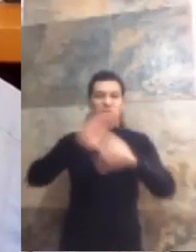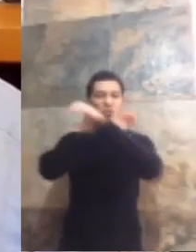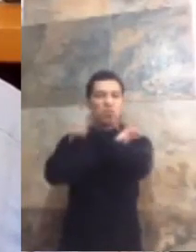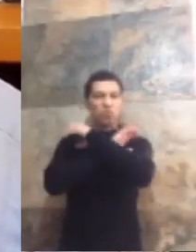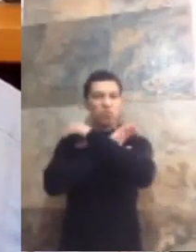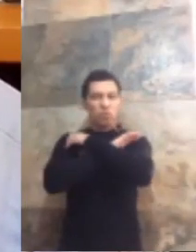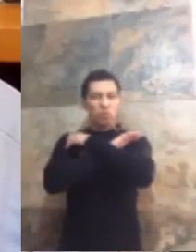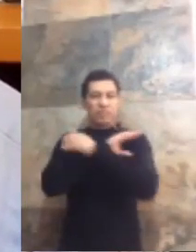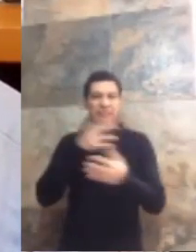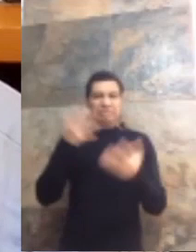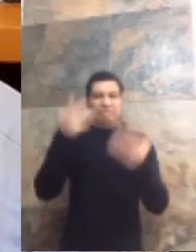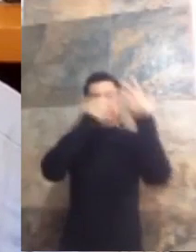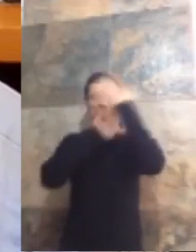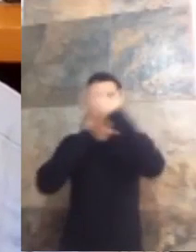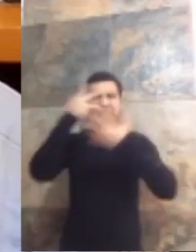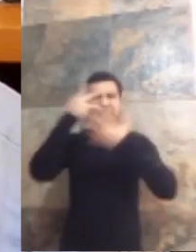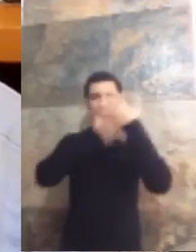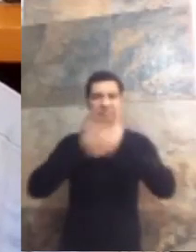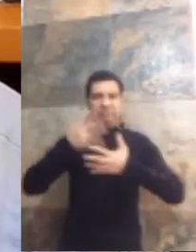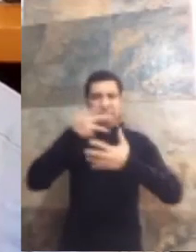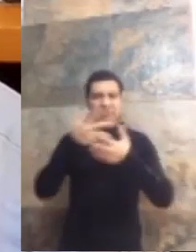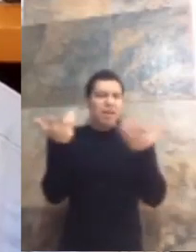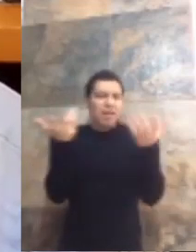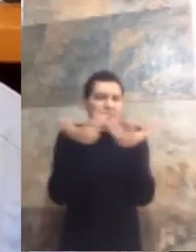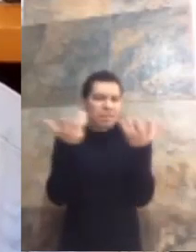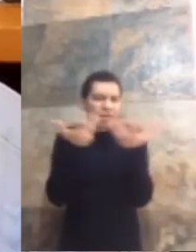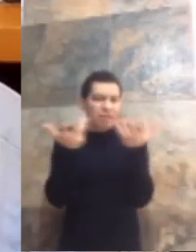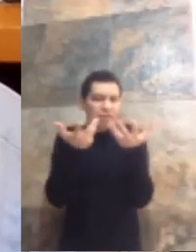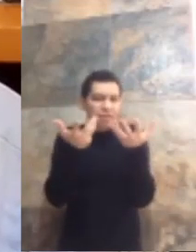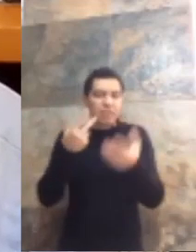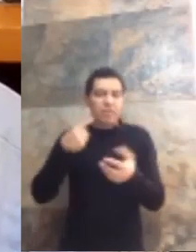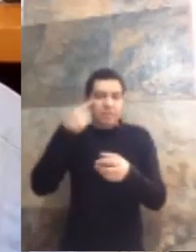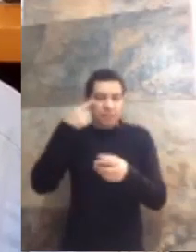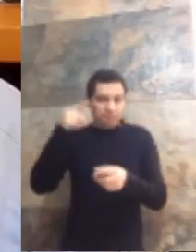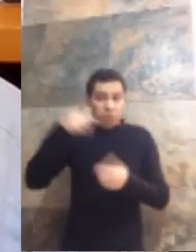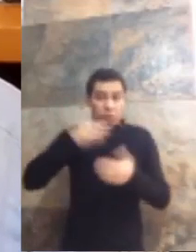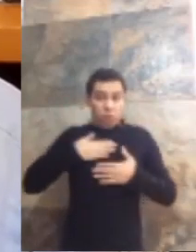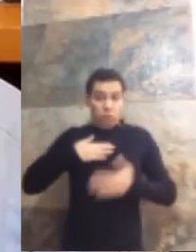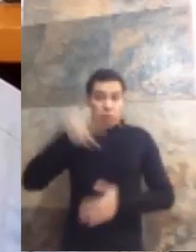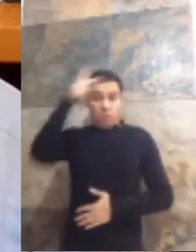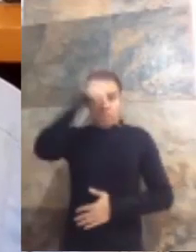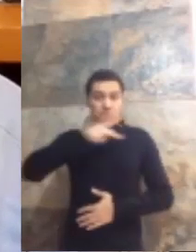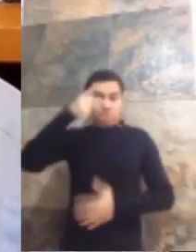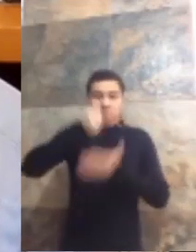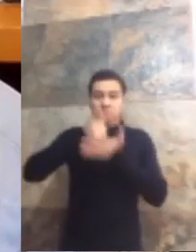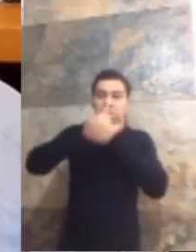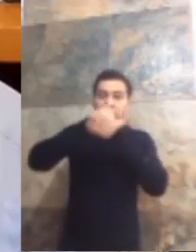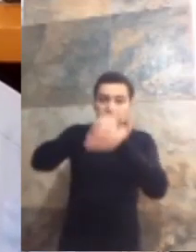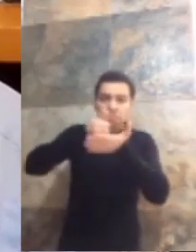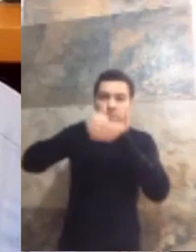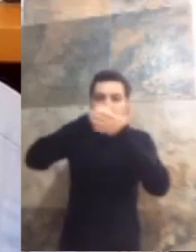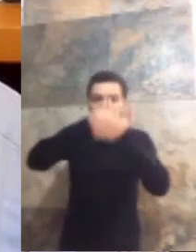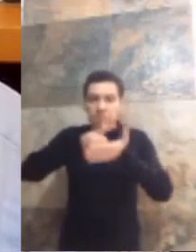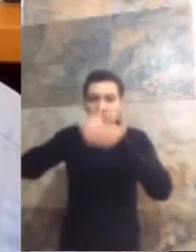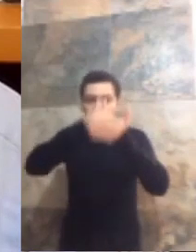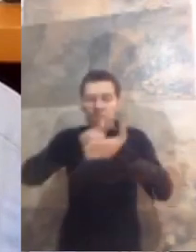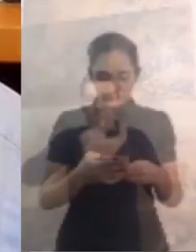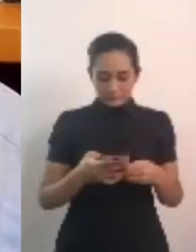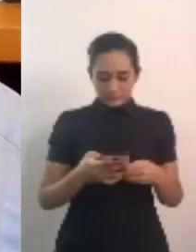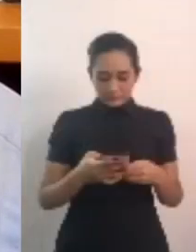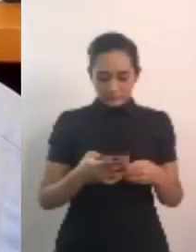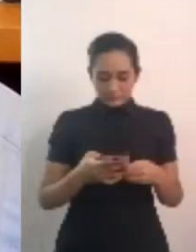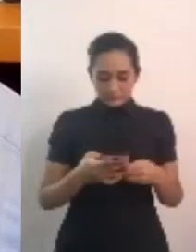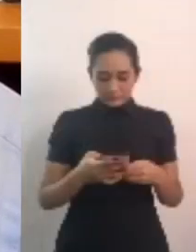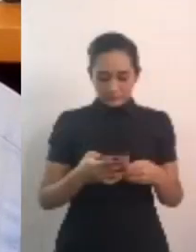y algunas de las cosas que hemos encontrado durante estas semanas en la atención a algunos de los